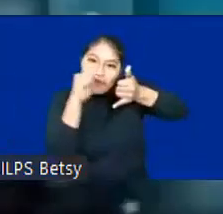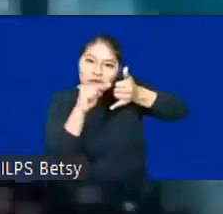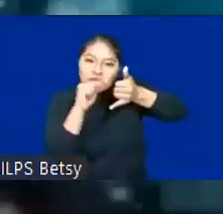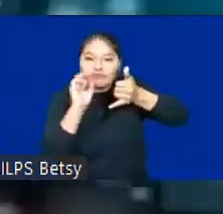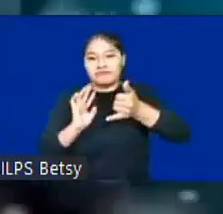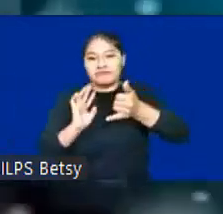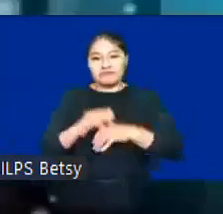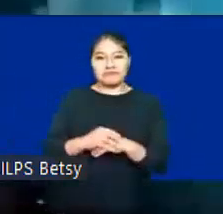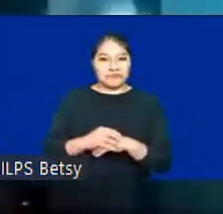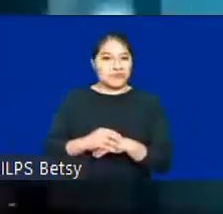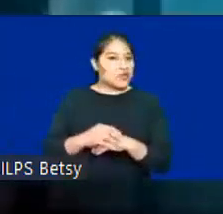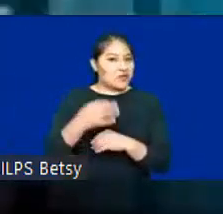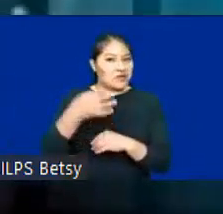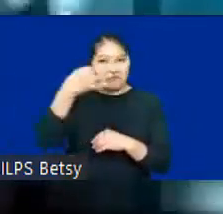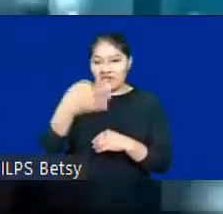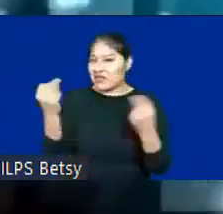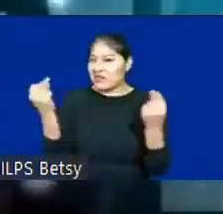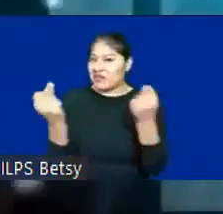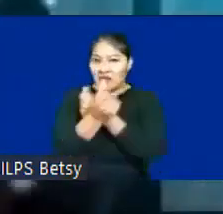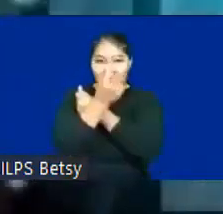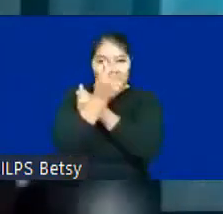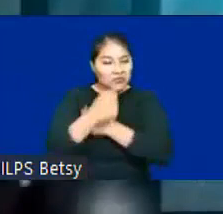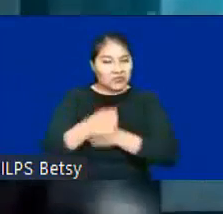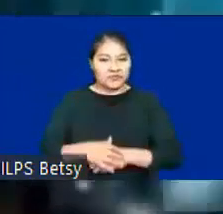literal automático.